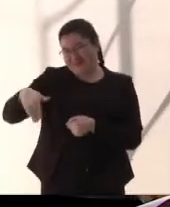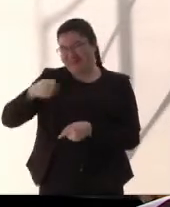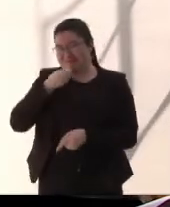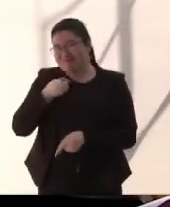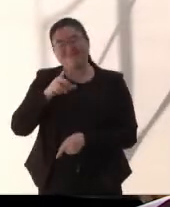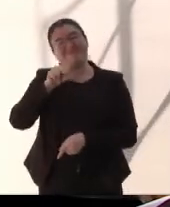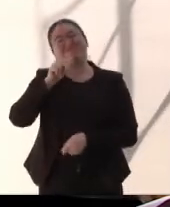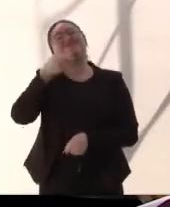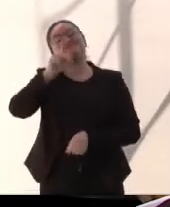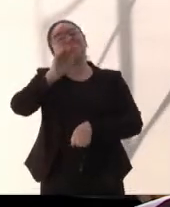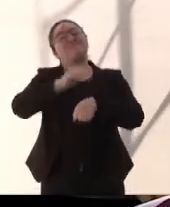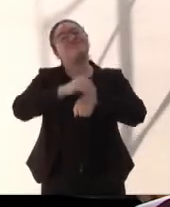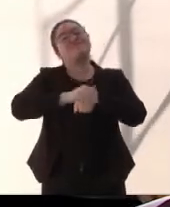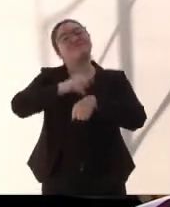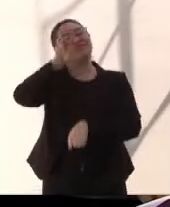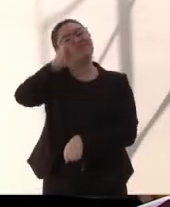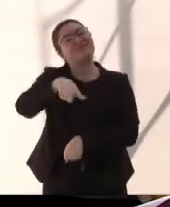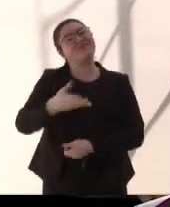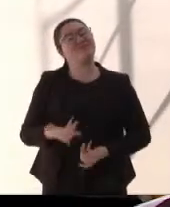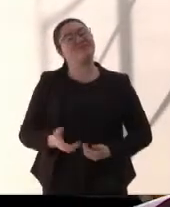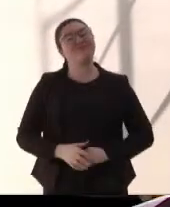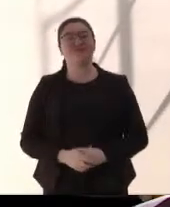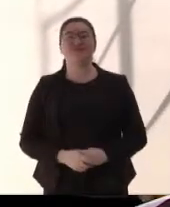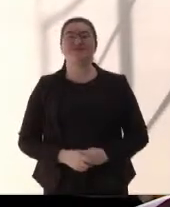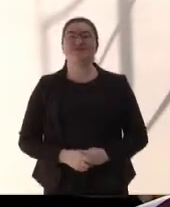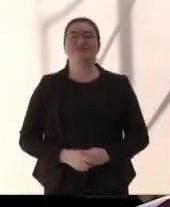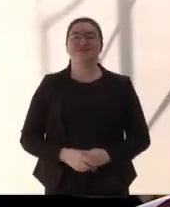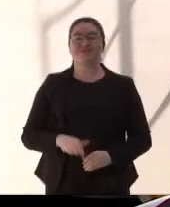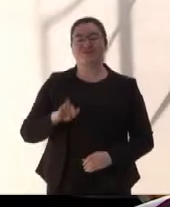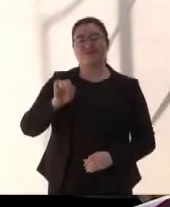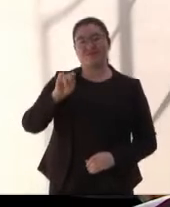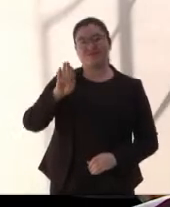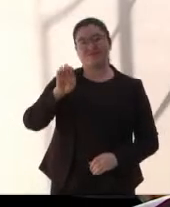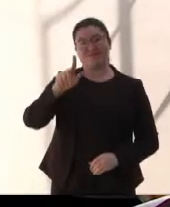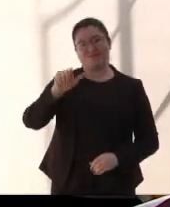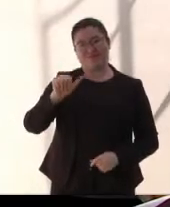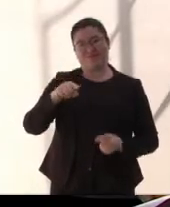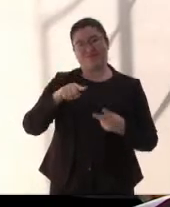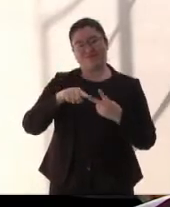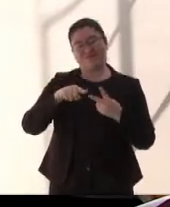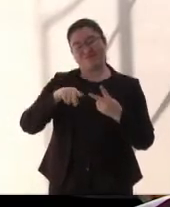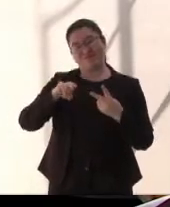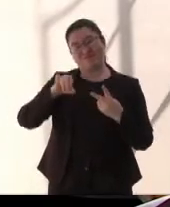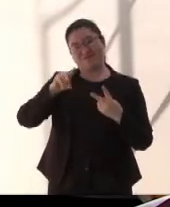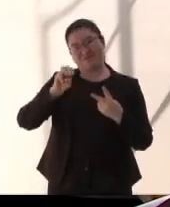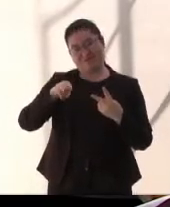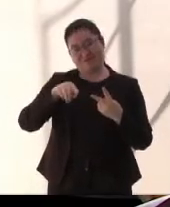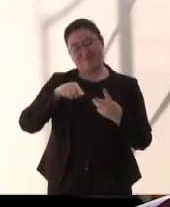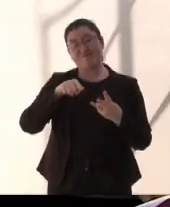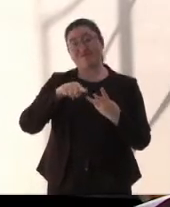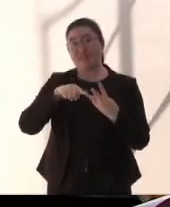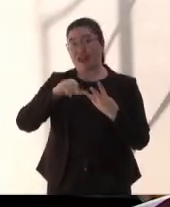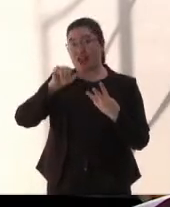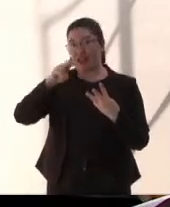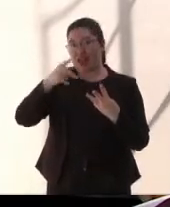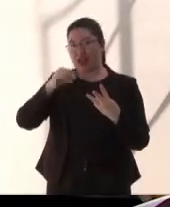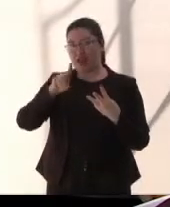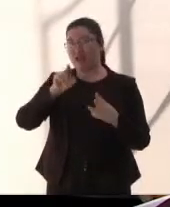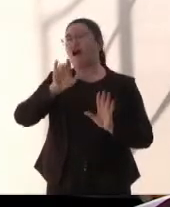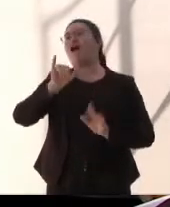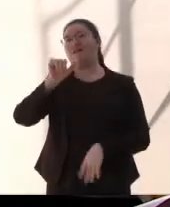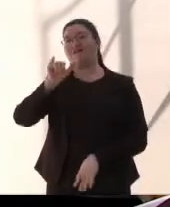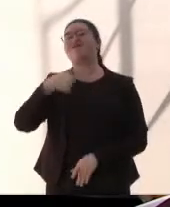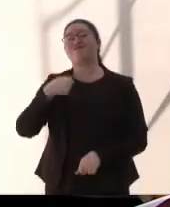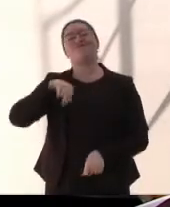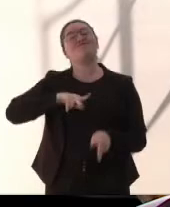pero sí son mis amigas, ¿sí? Fabiola, Nadine, ¿sí? Y con Ingrid sí casi somos primas, ¿no? Porque sí